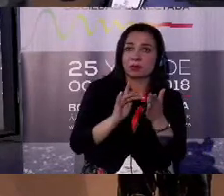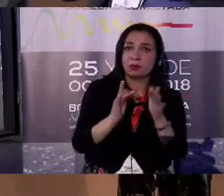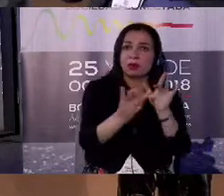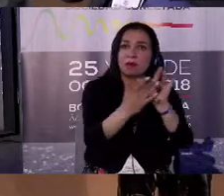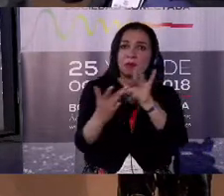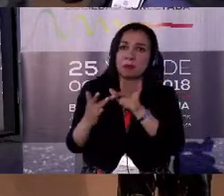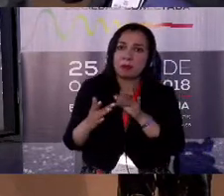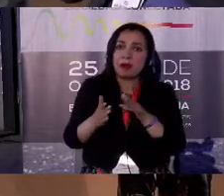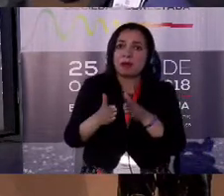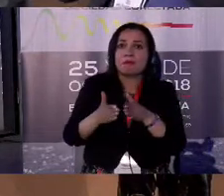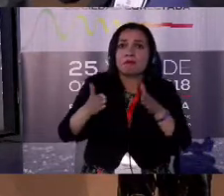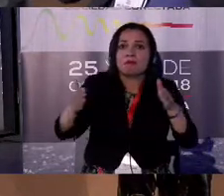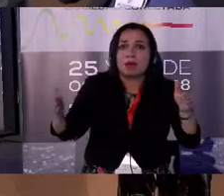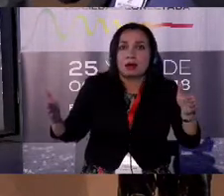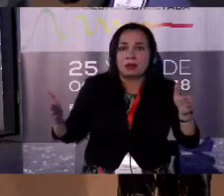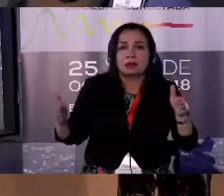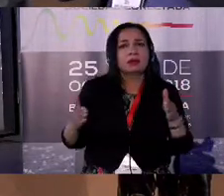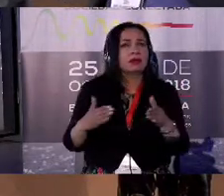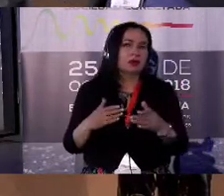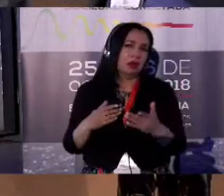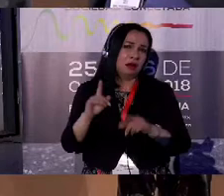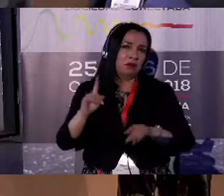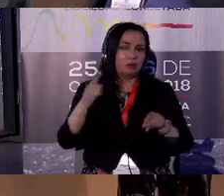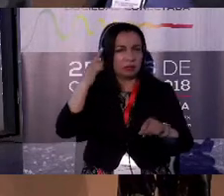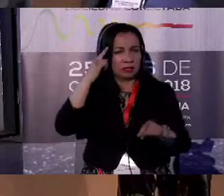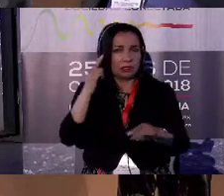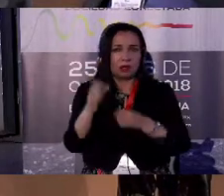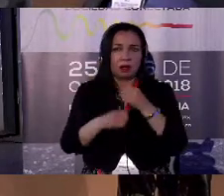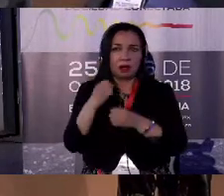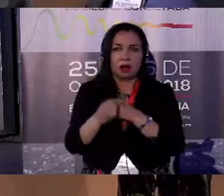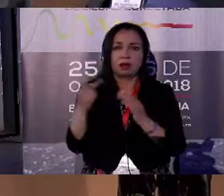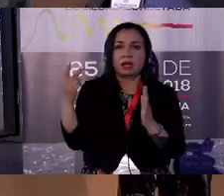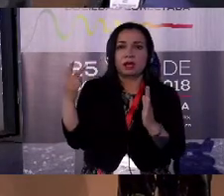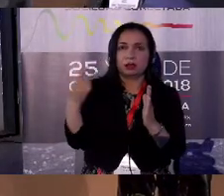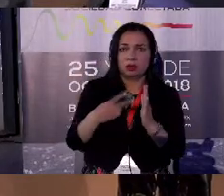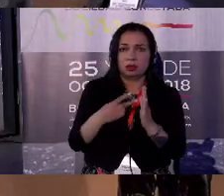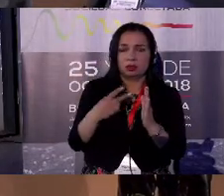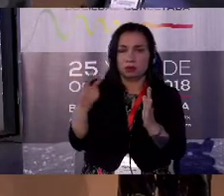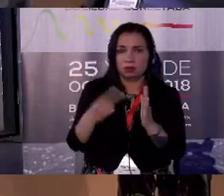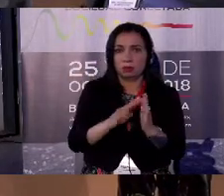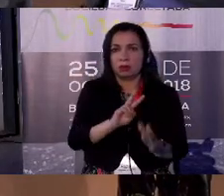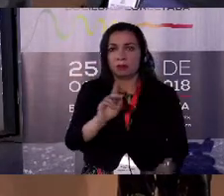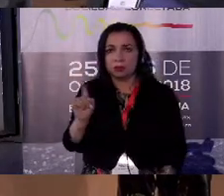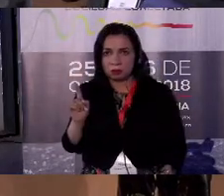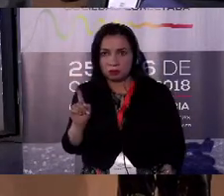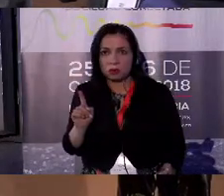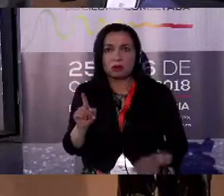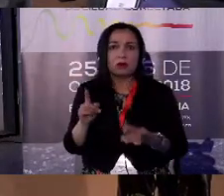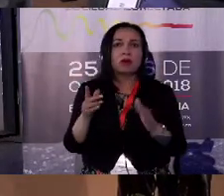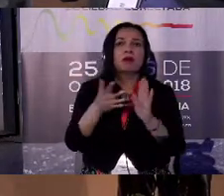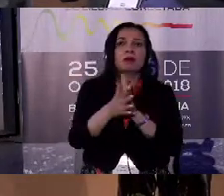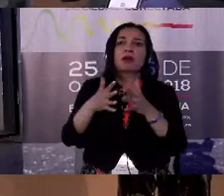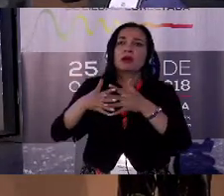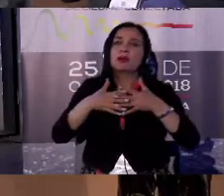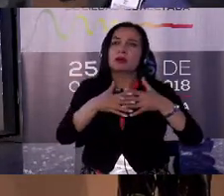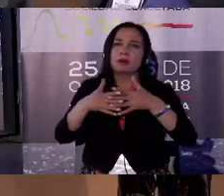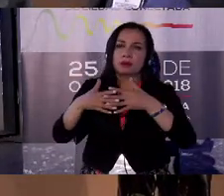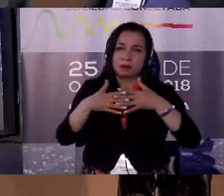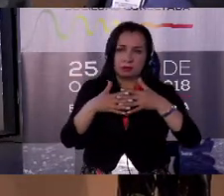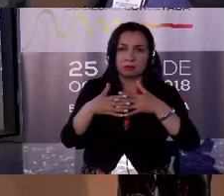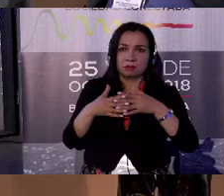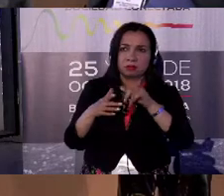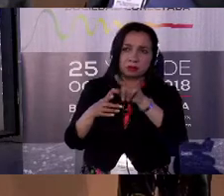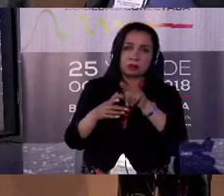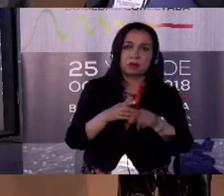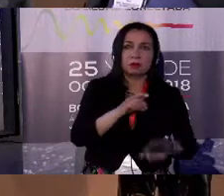año 2021 dicen que Estados Unidos va a pasar del orden de 9 dispositivos por persona a cerca de 13 dispositivos por persona.